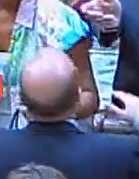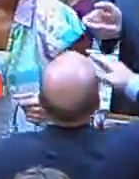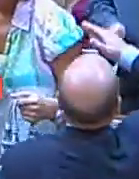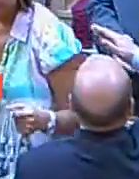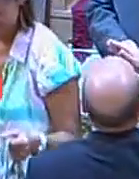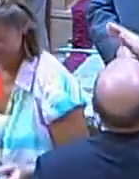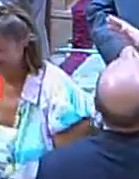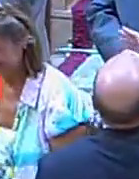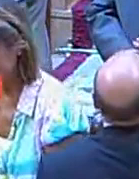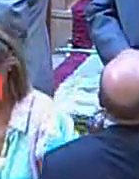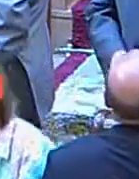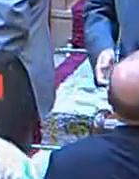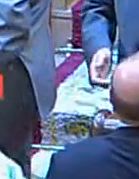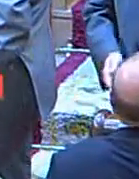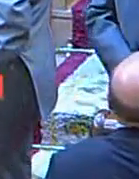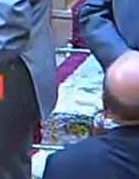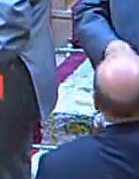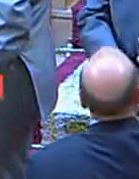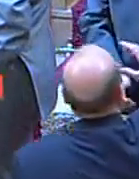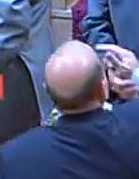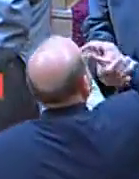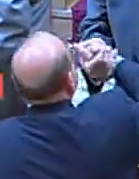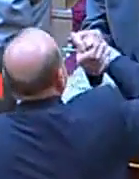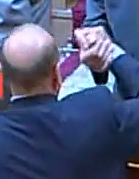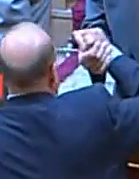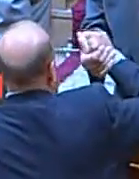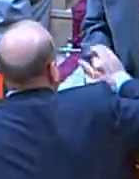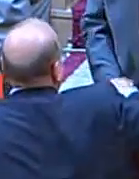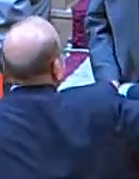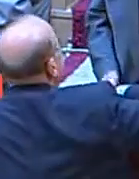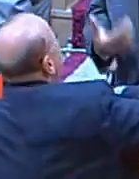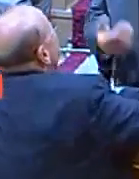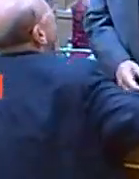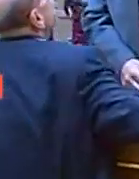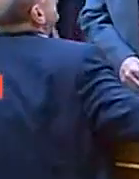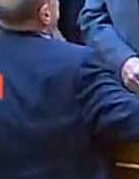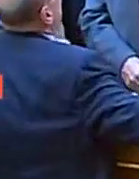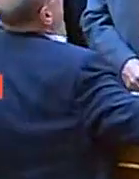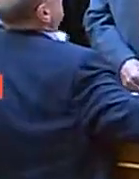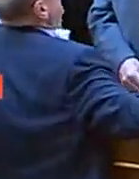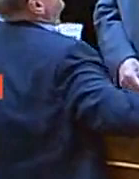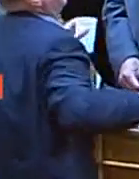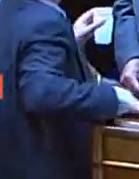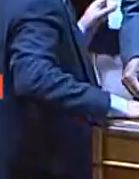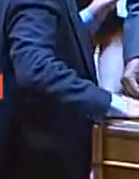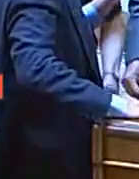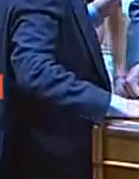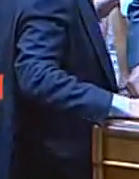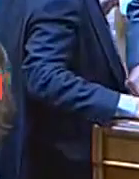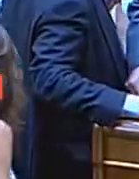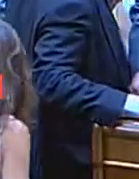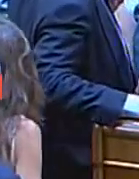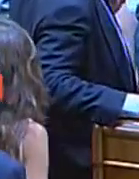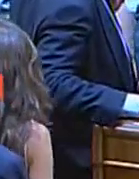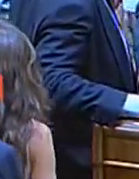se detenga. Y junto al consenso en torno a esas reformas que ha pedido el presidente, Zapatero ha hablado de